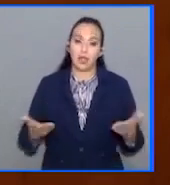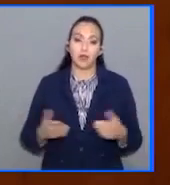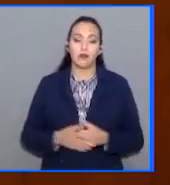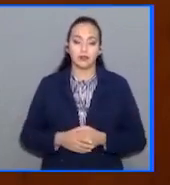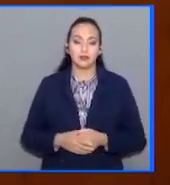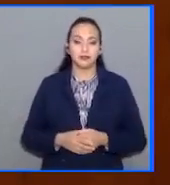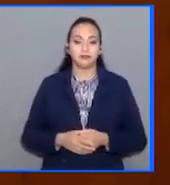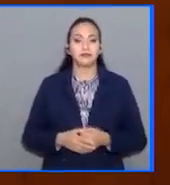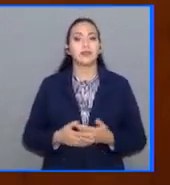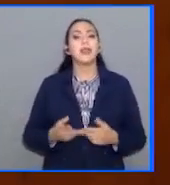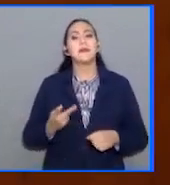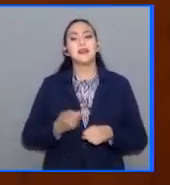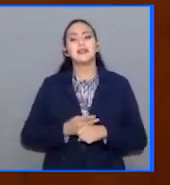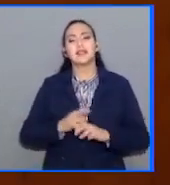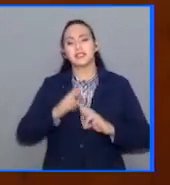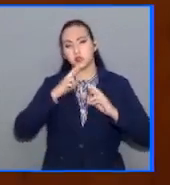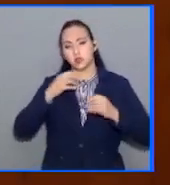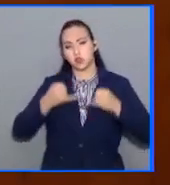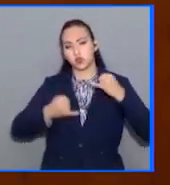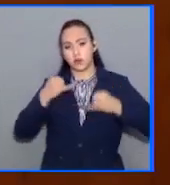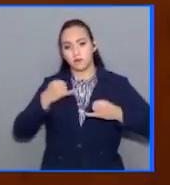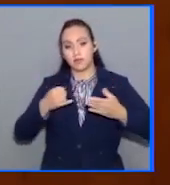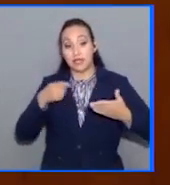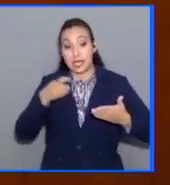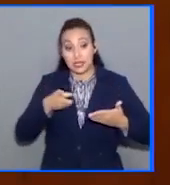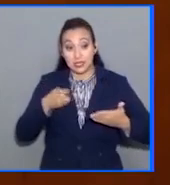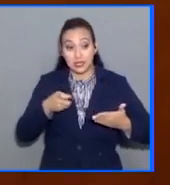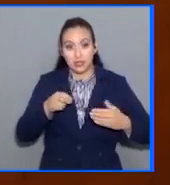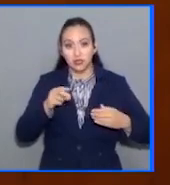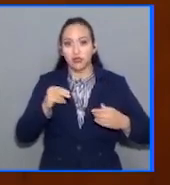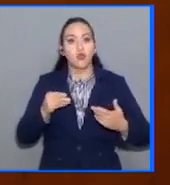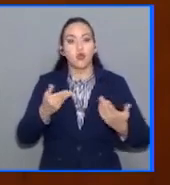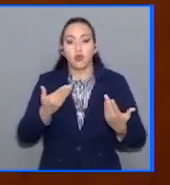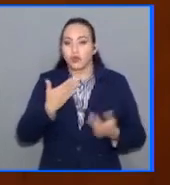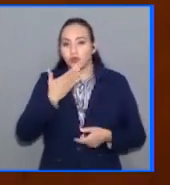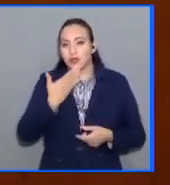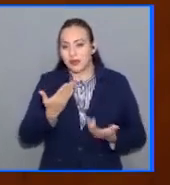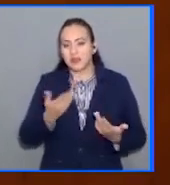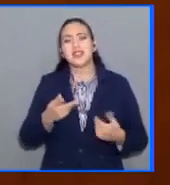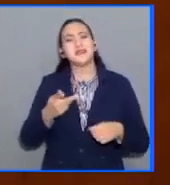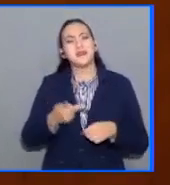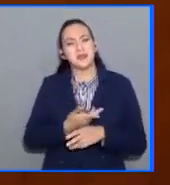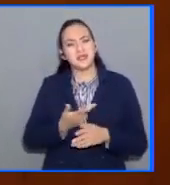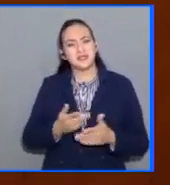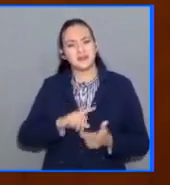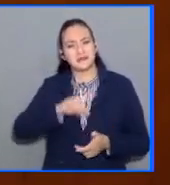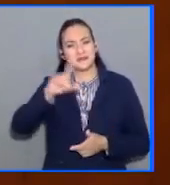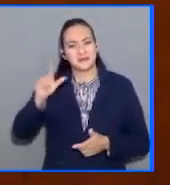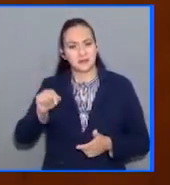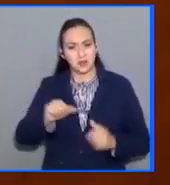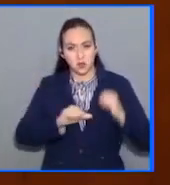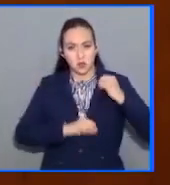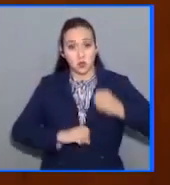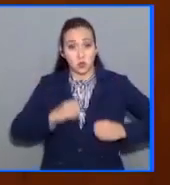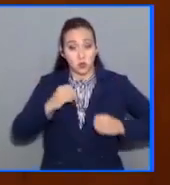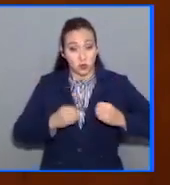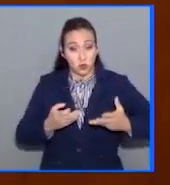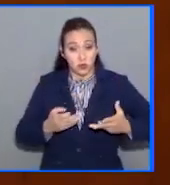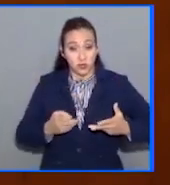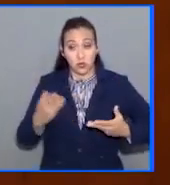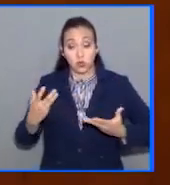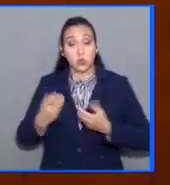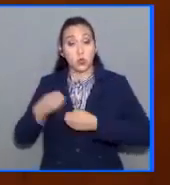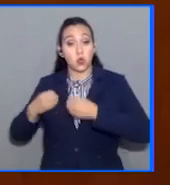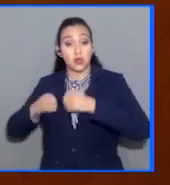cautelares, repito, no tuvieran esta eficacia, difícilmente podríamos hablar de que el Poder Judicial y el juicio de amparo propiamente